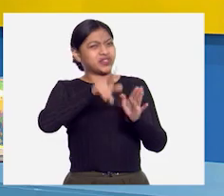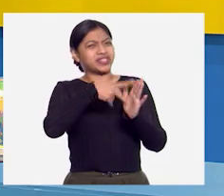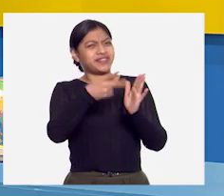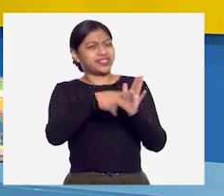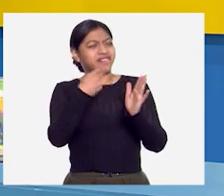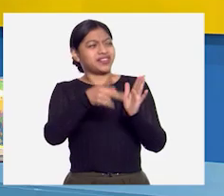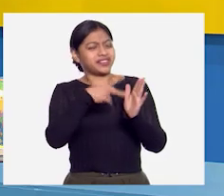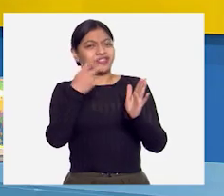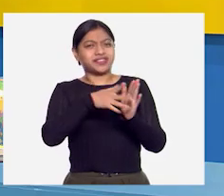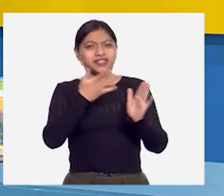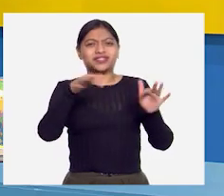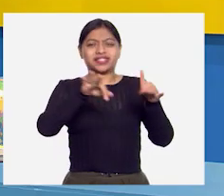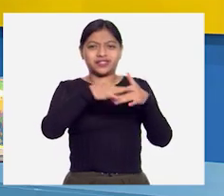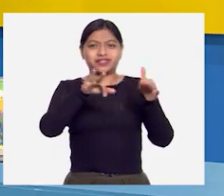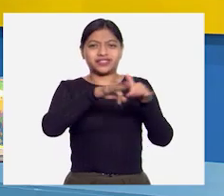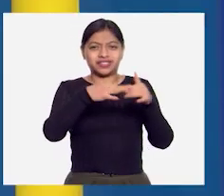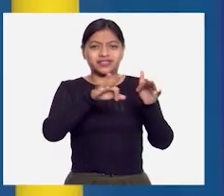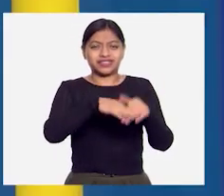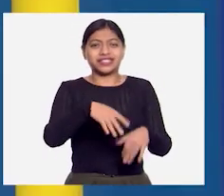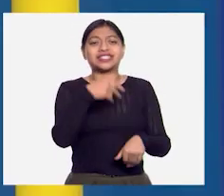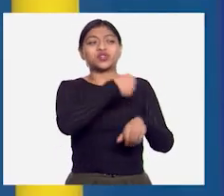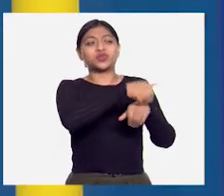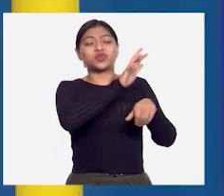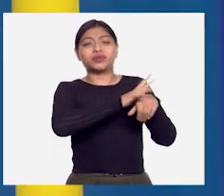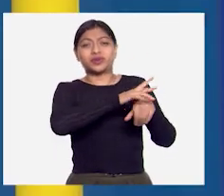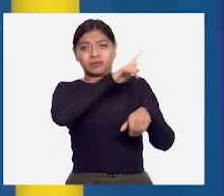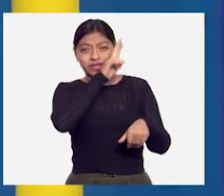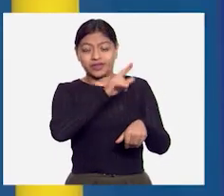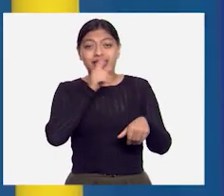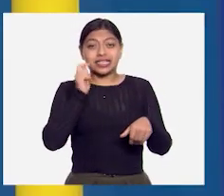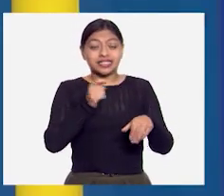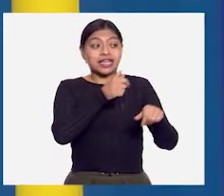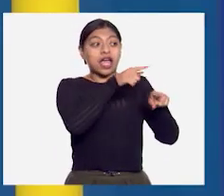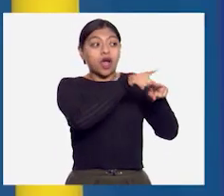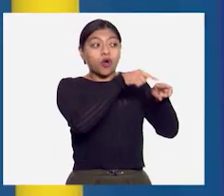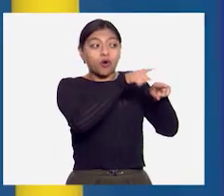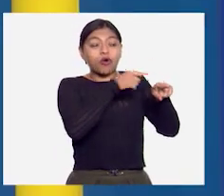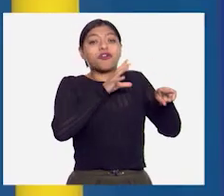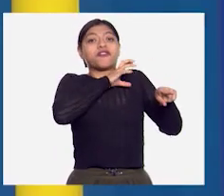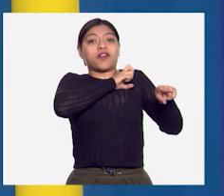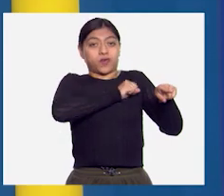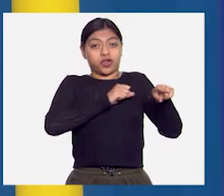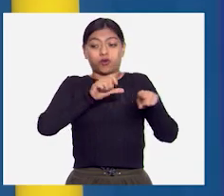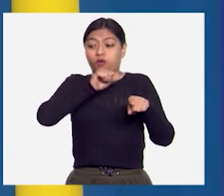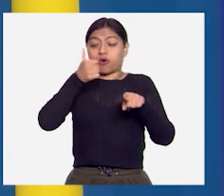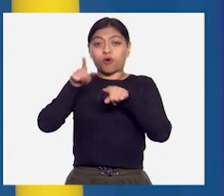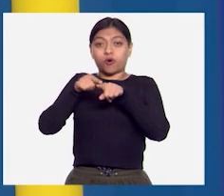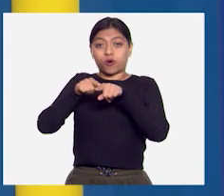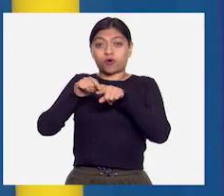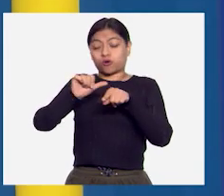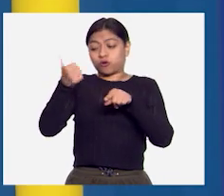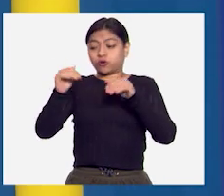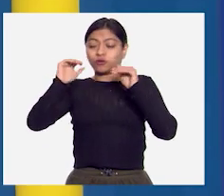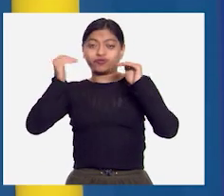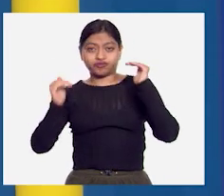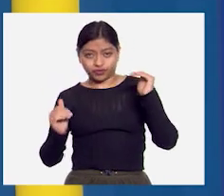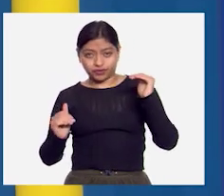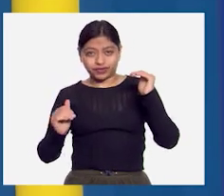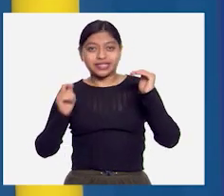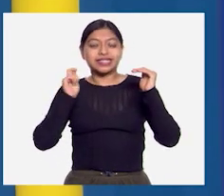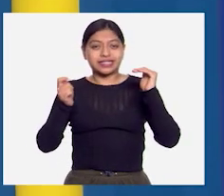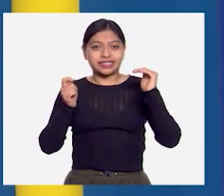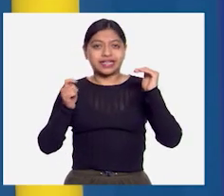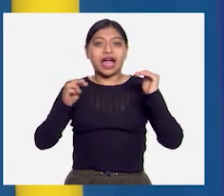la frecuencia que otro color. Ah, ya estoy entendiendo. Entonces, a eso se refieren cuando dicen que